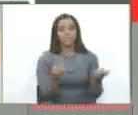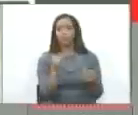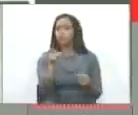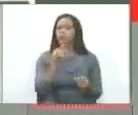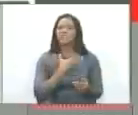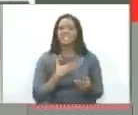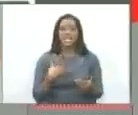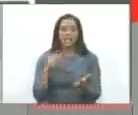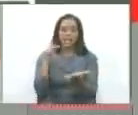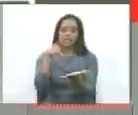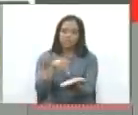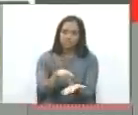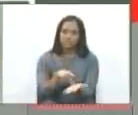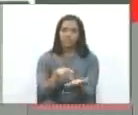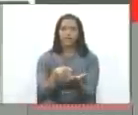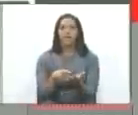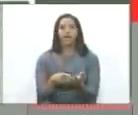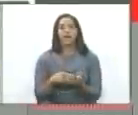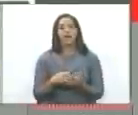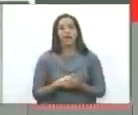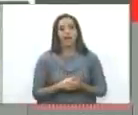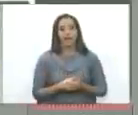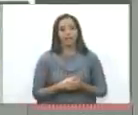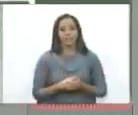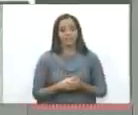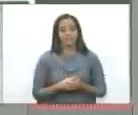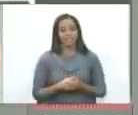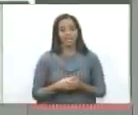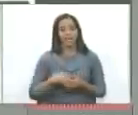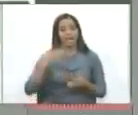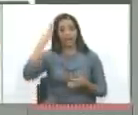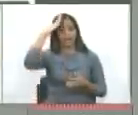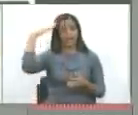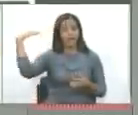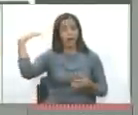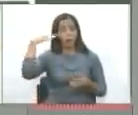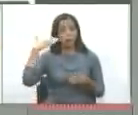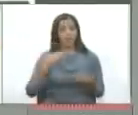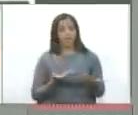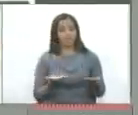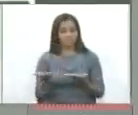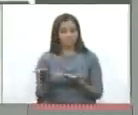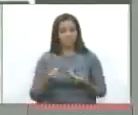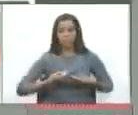allá a la República Popular Democrática de Corea. Ellos